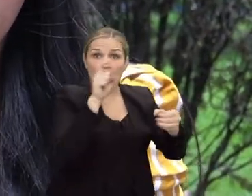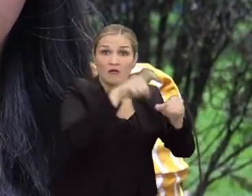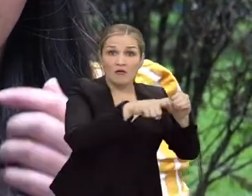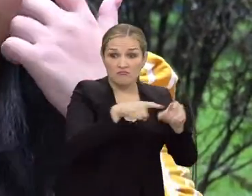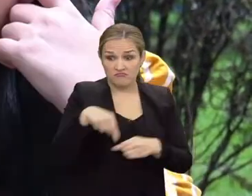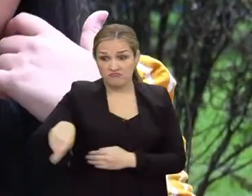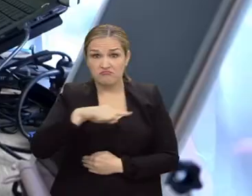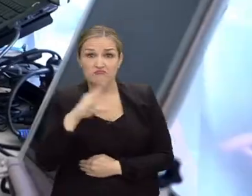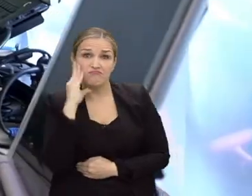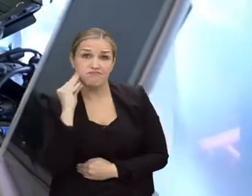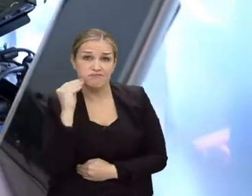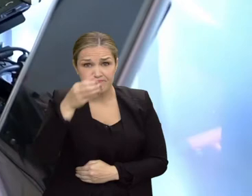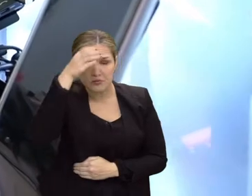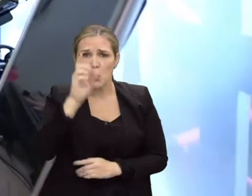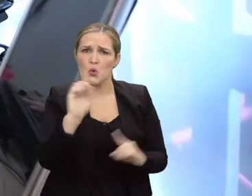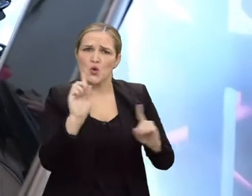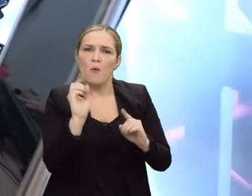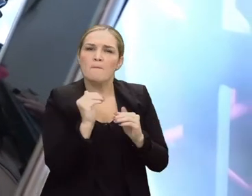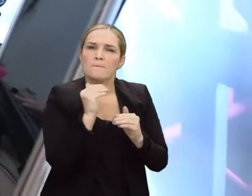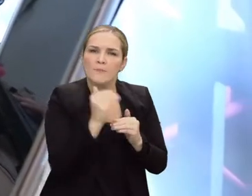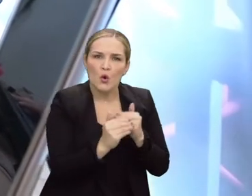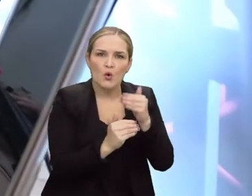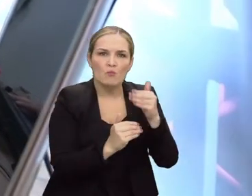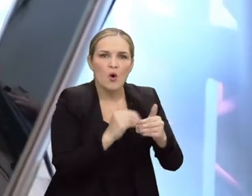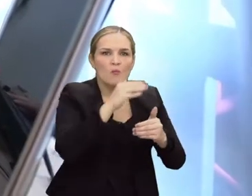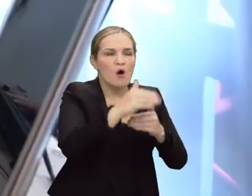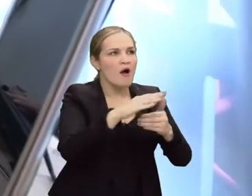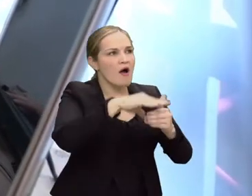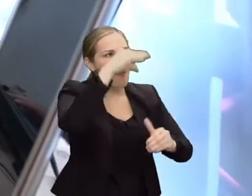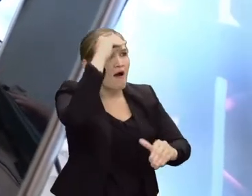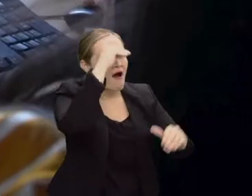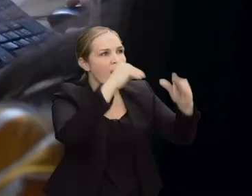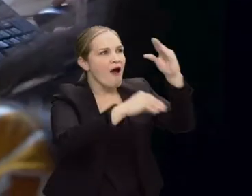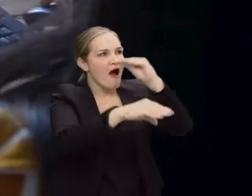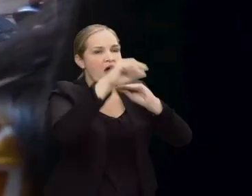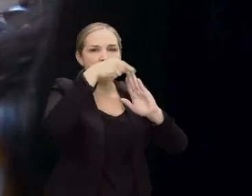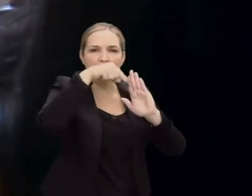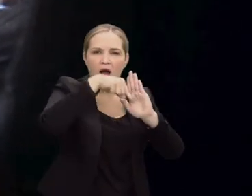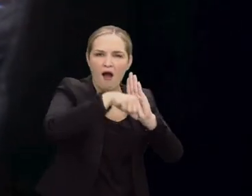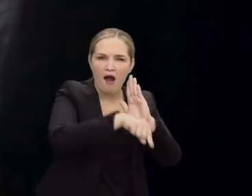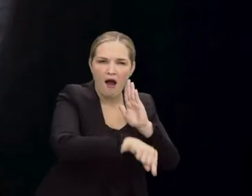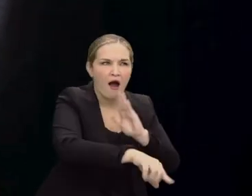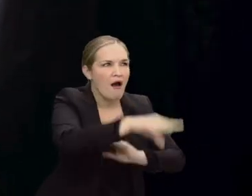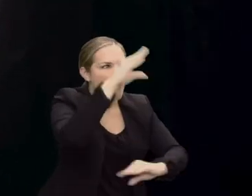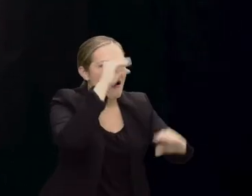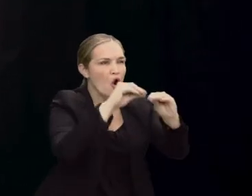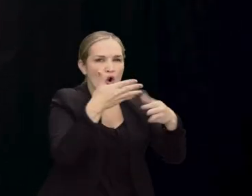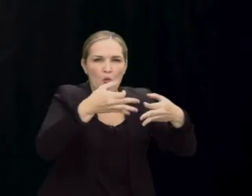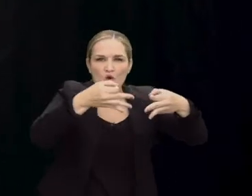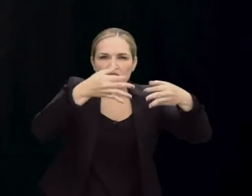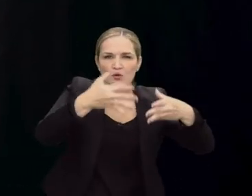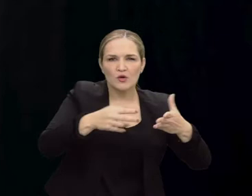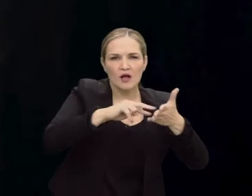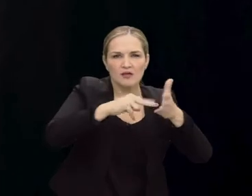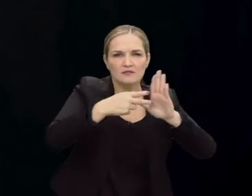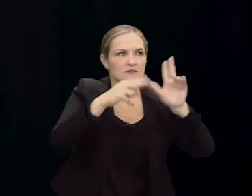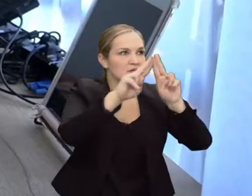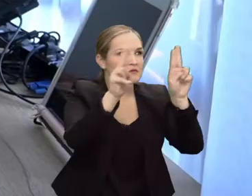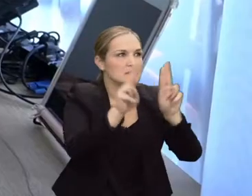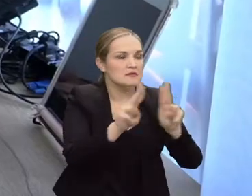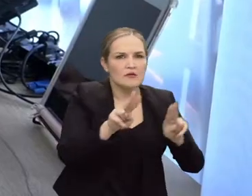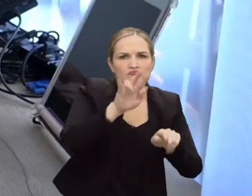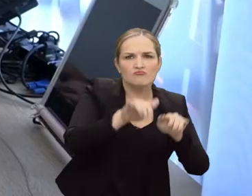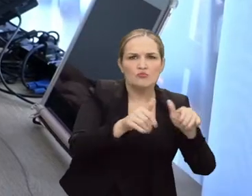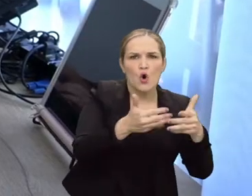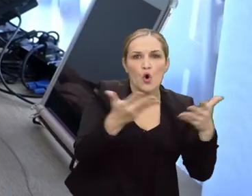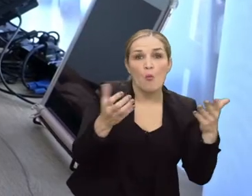convocatoria tenemos experticia en algún tema, pero esto nos ha permitido profundizarnos en ciertas áreas de seguridad